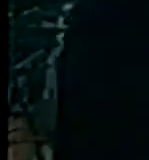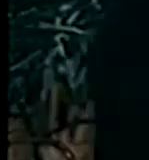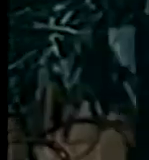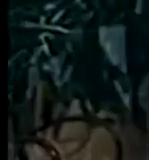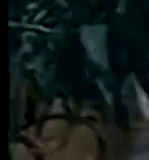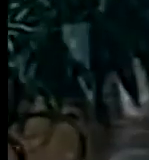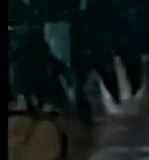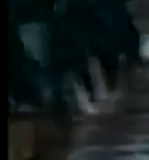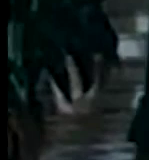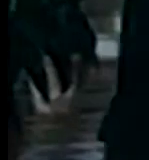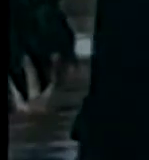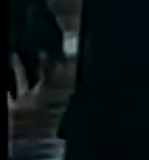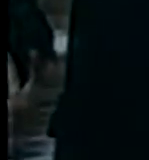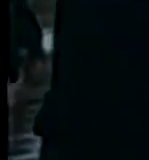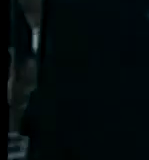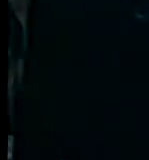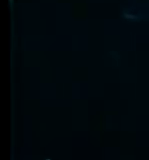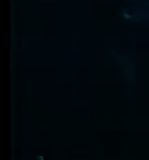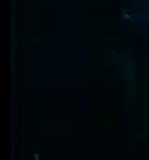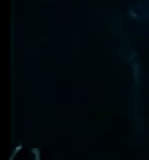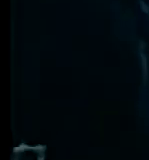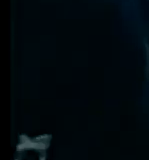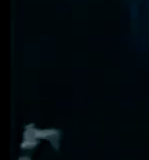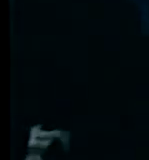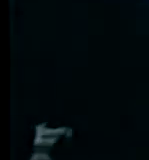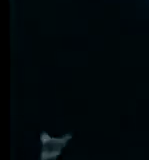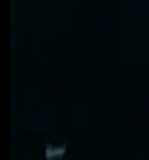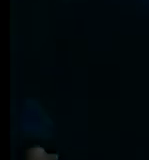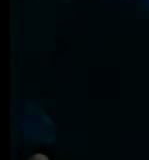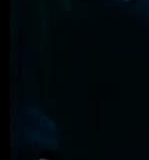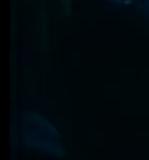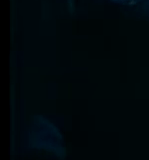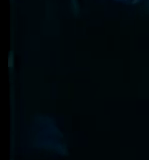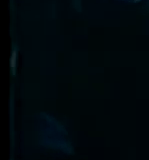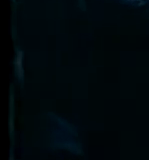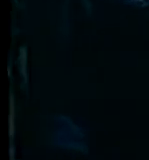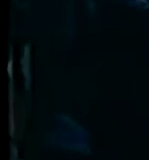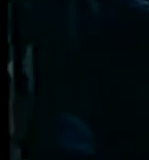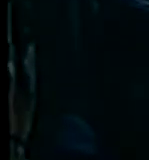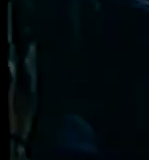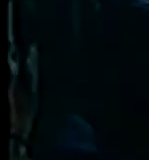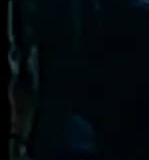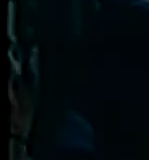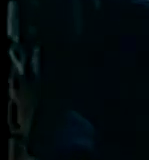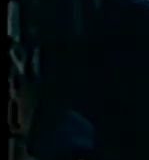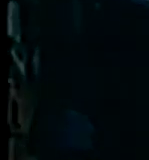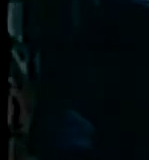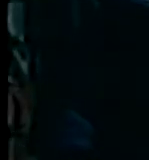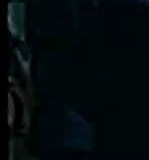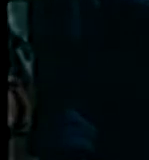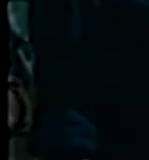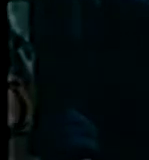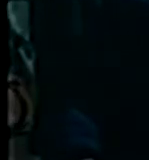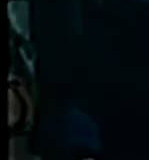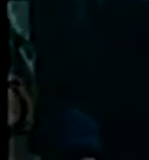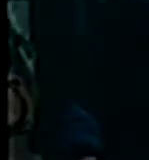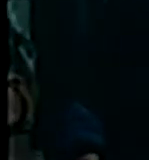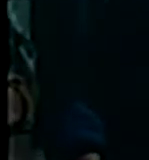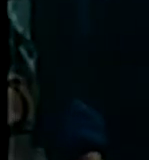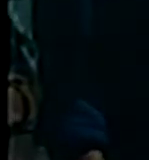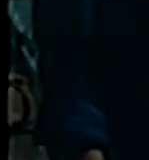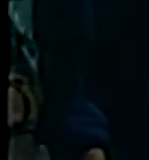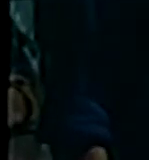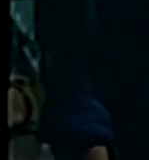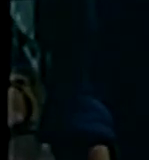¿Y qué? Sí, un escritor. Un intelectual. Ya lo sé. Y también sé que ha hecho mucho